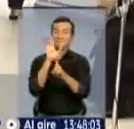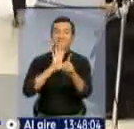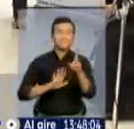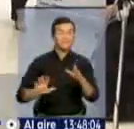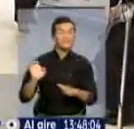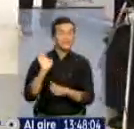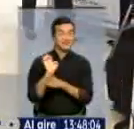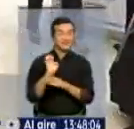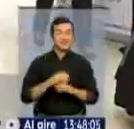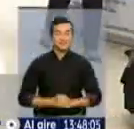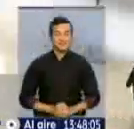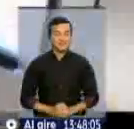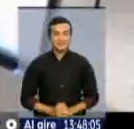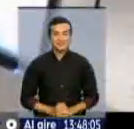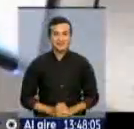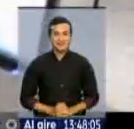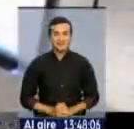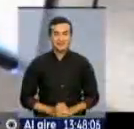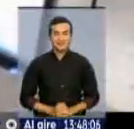país.